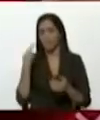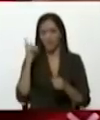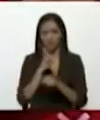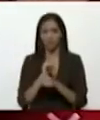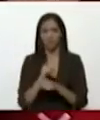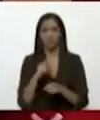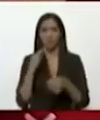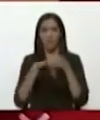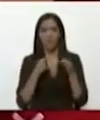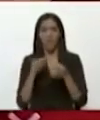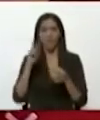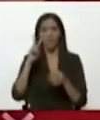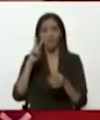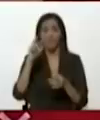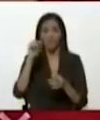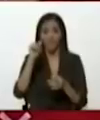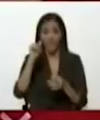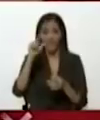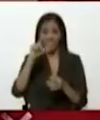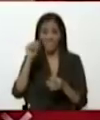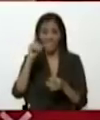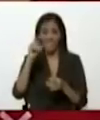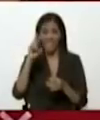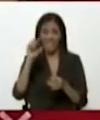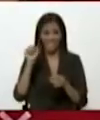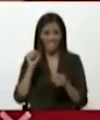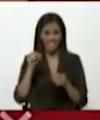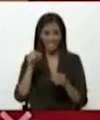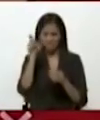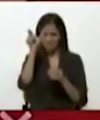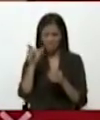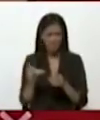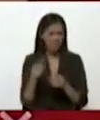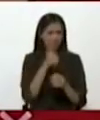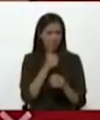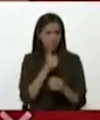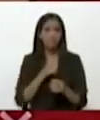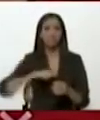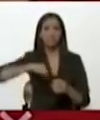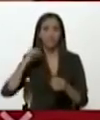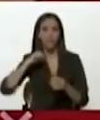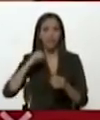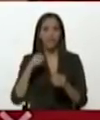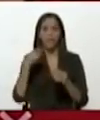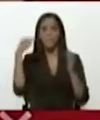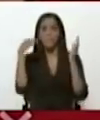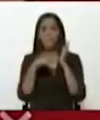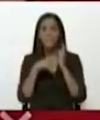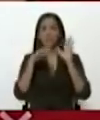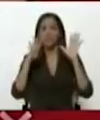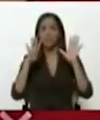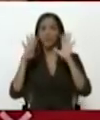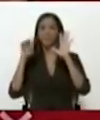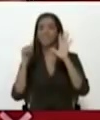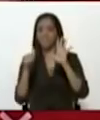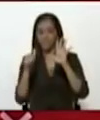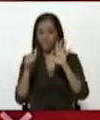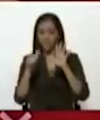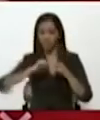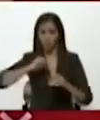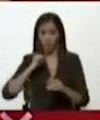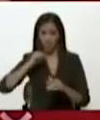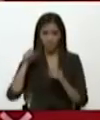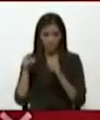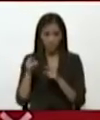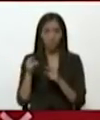explico. Valladares, el inspector Valladares, era para ese momento en 1996,